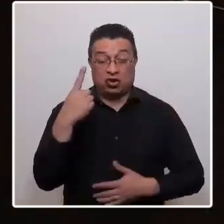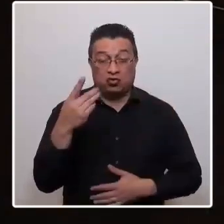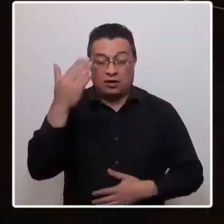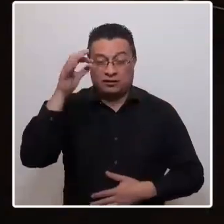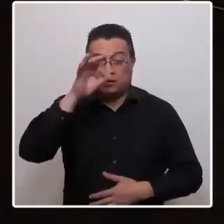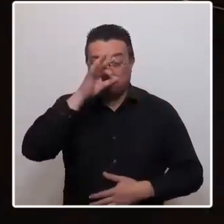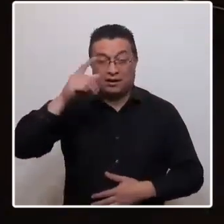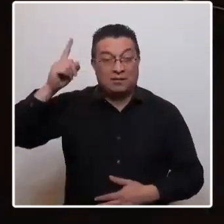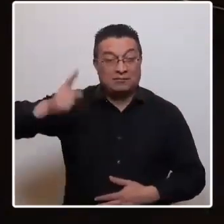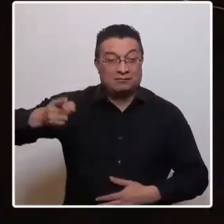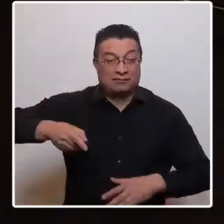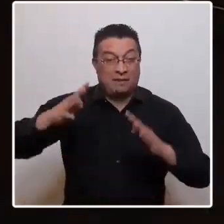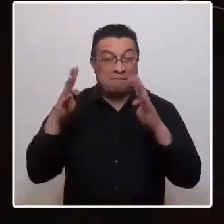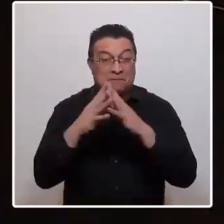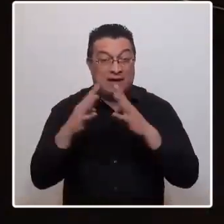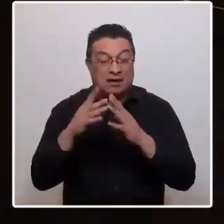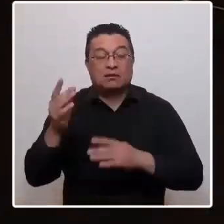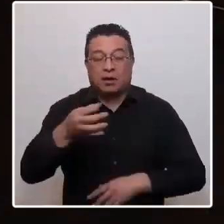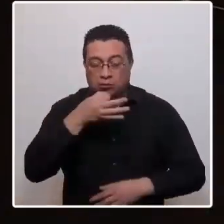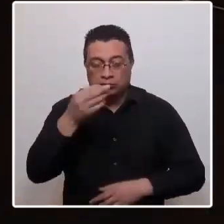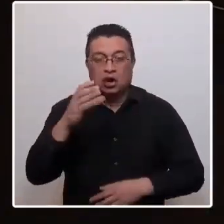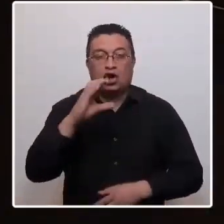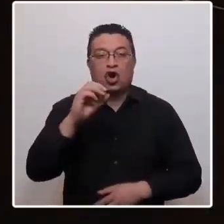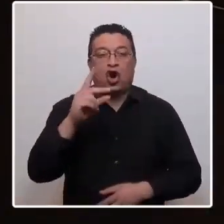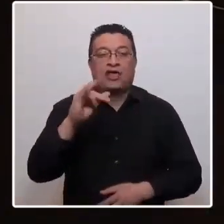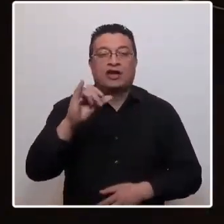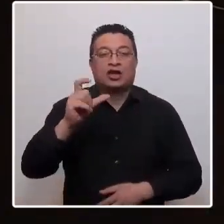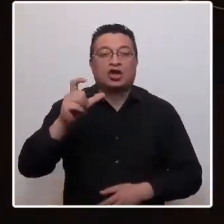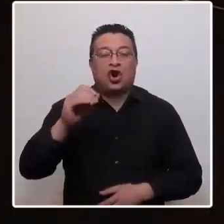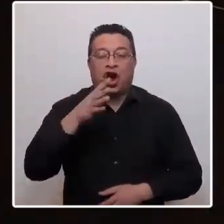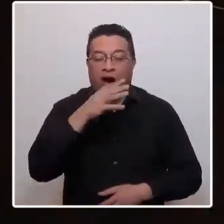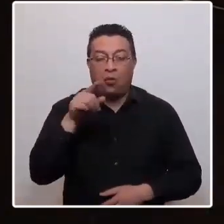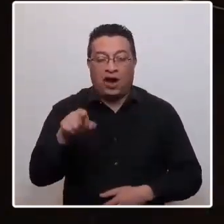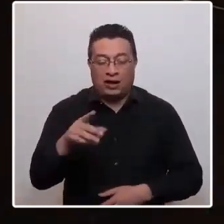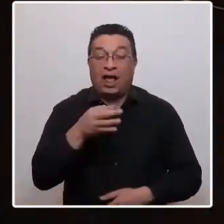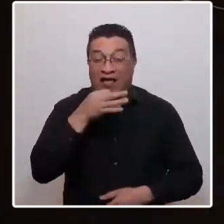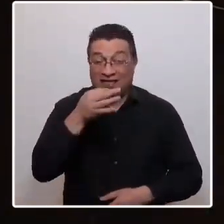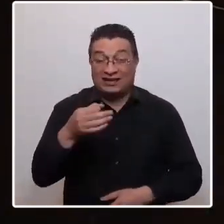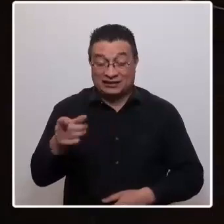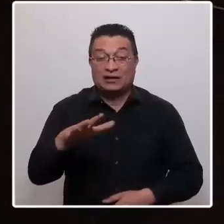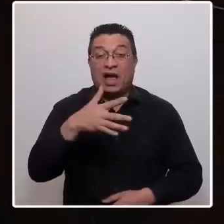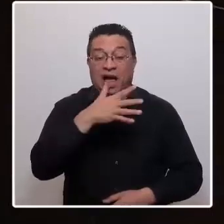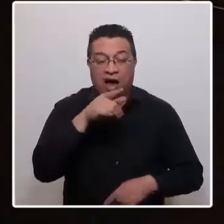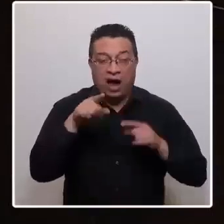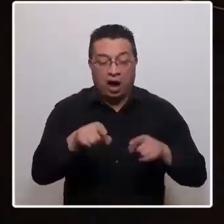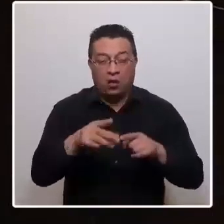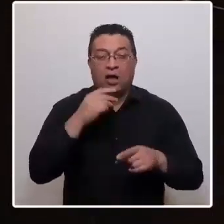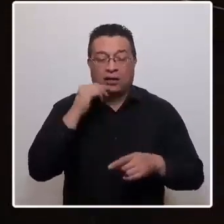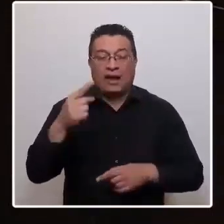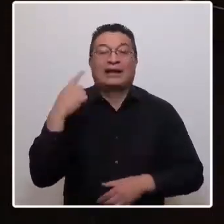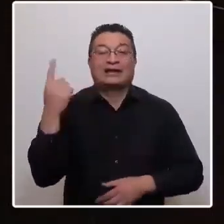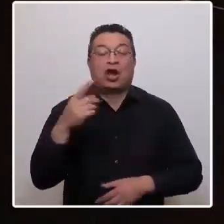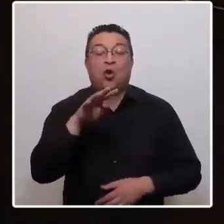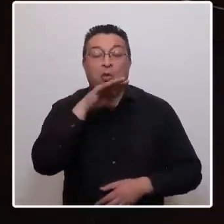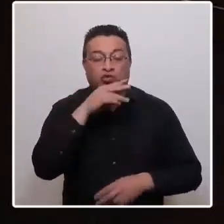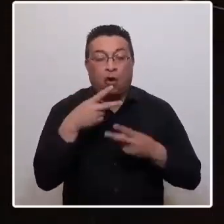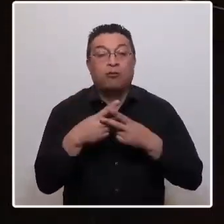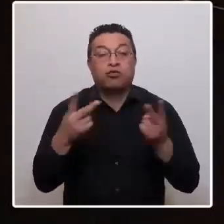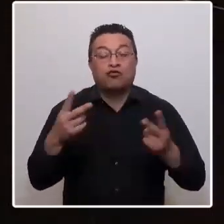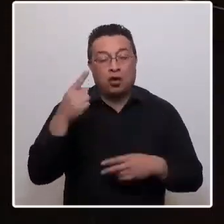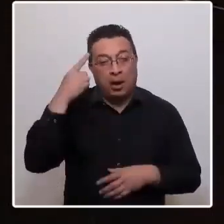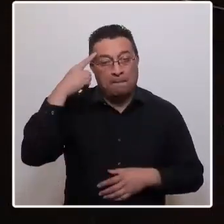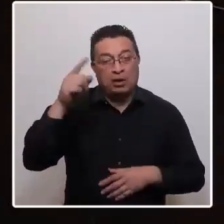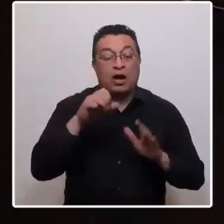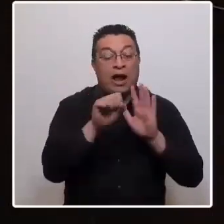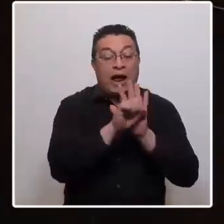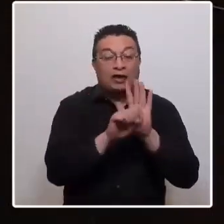dictadura cívico-militar, se promulgó el Código de Aguas. Dicho código señala que las aguas son un bien nacional de uso público, pero a la vez en su artículo